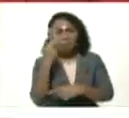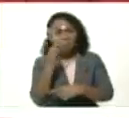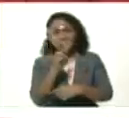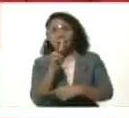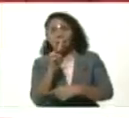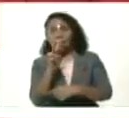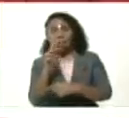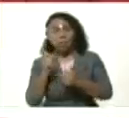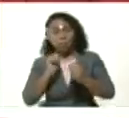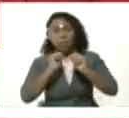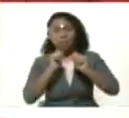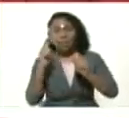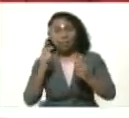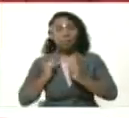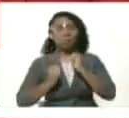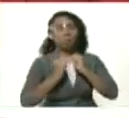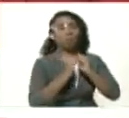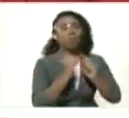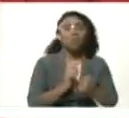corriendo.